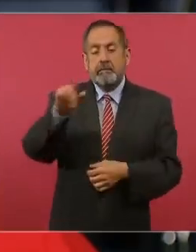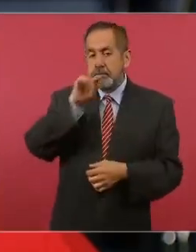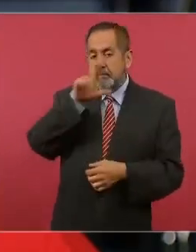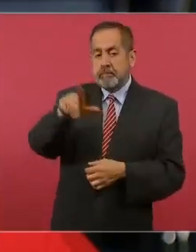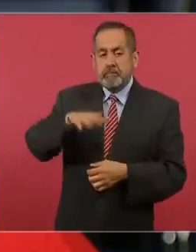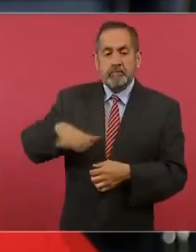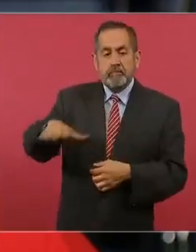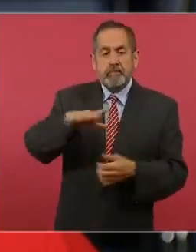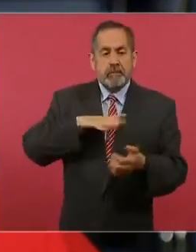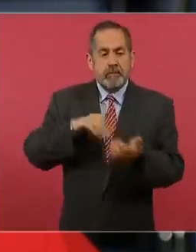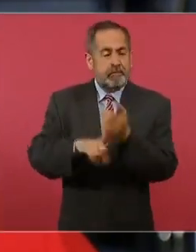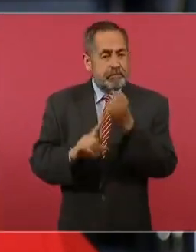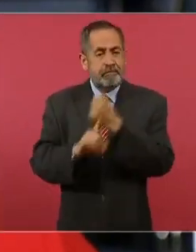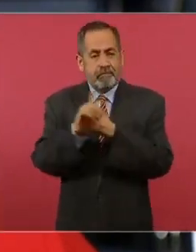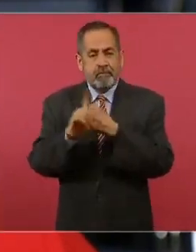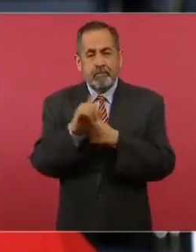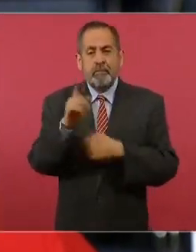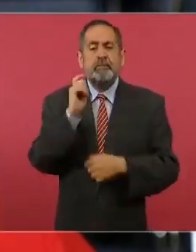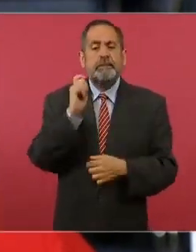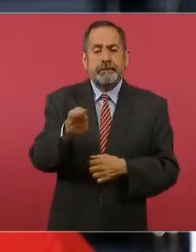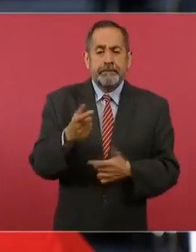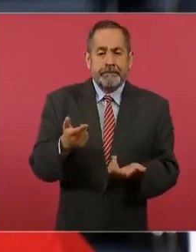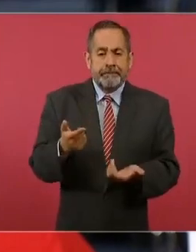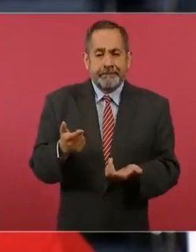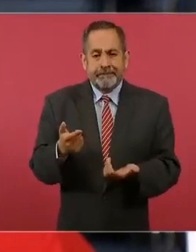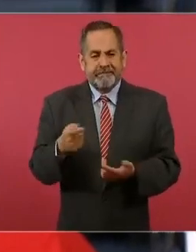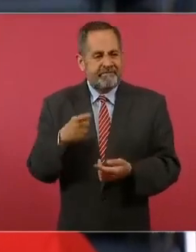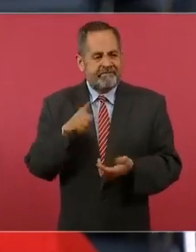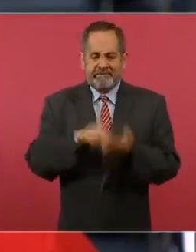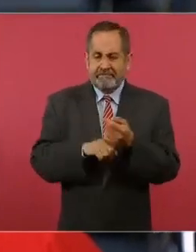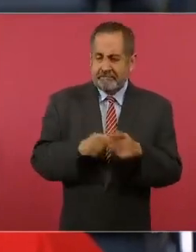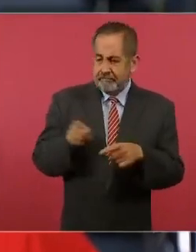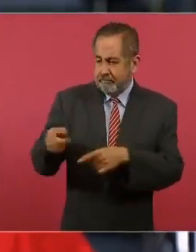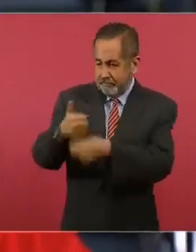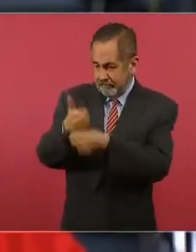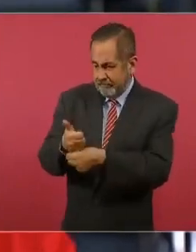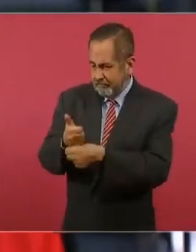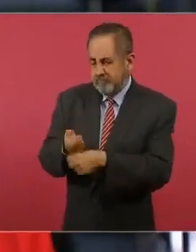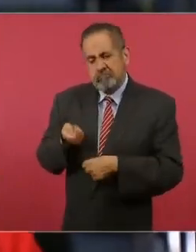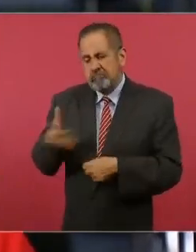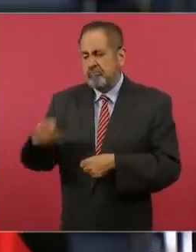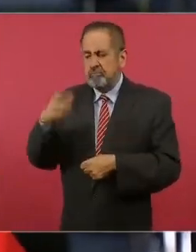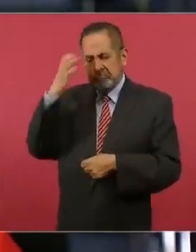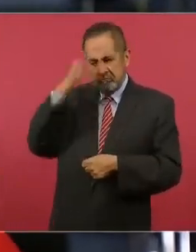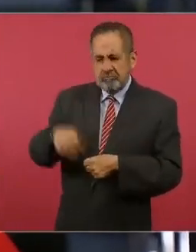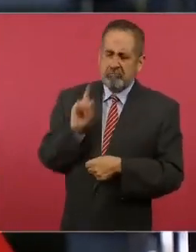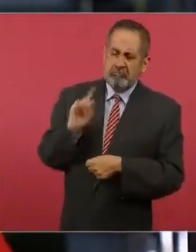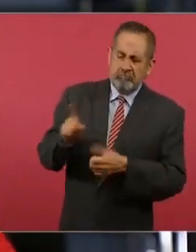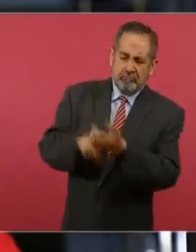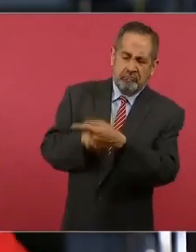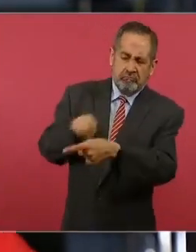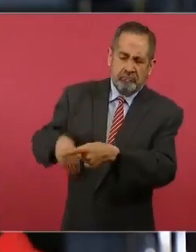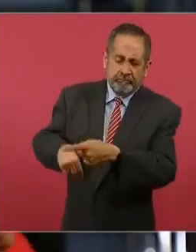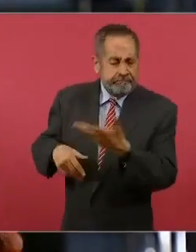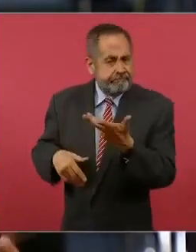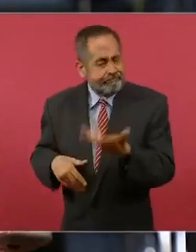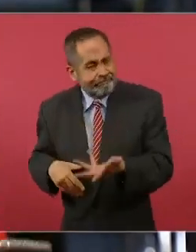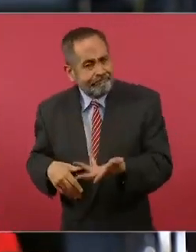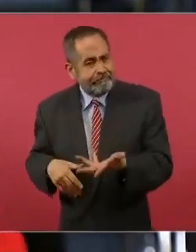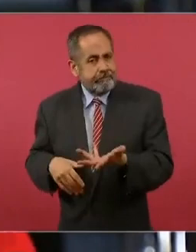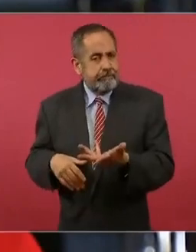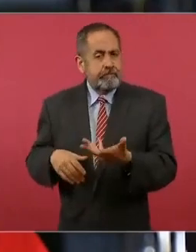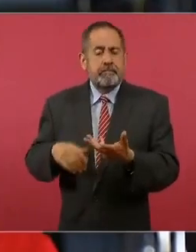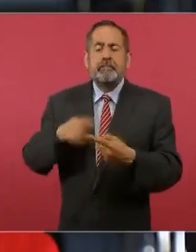tenemos este problema en el cual además se criminaliza a las víctimas. Y pues bueno, después